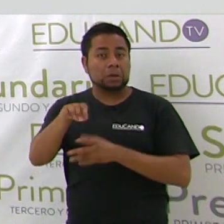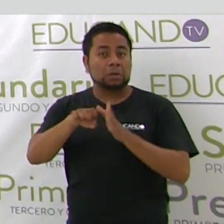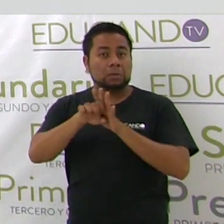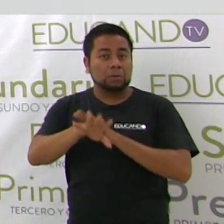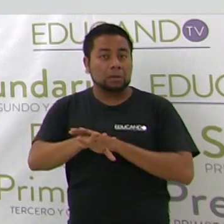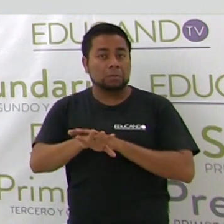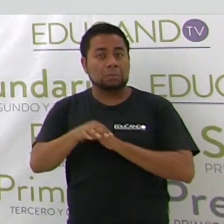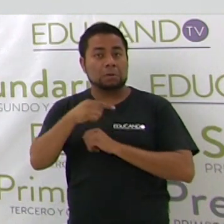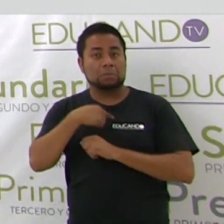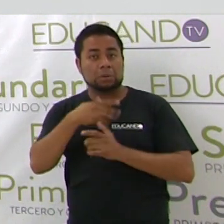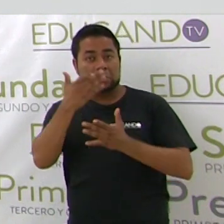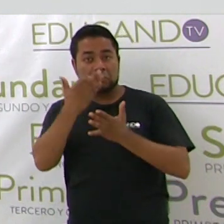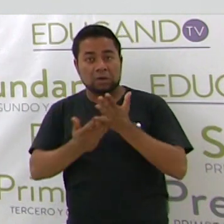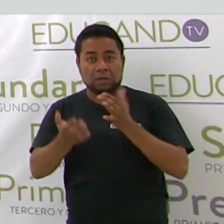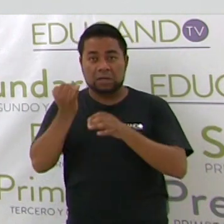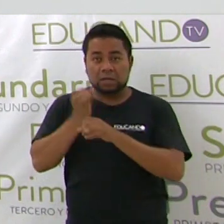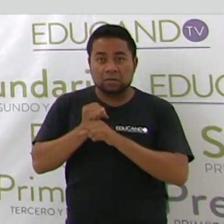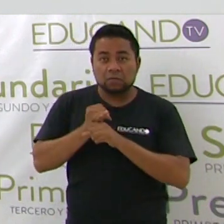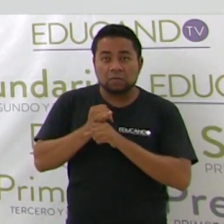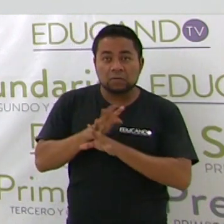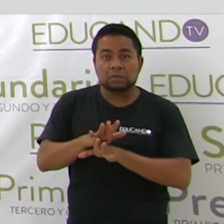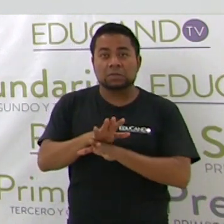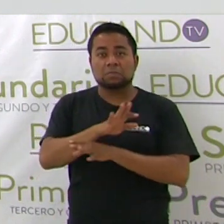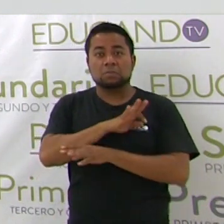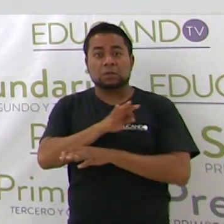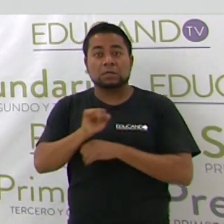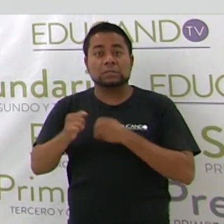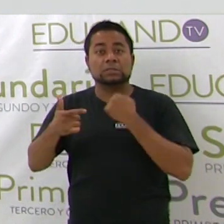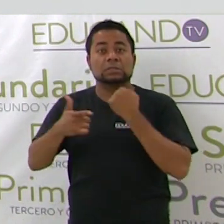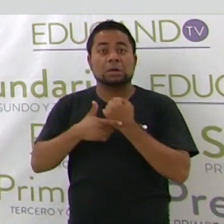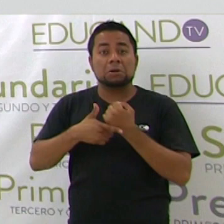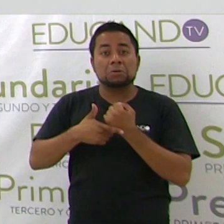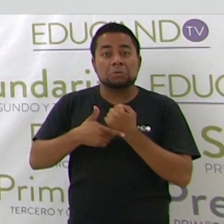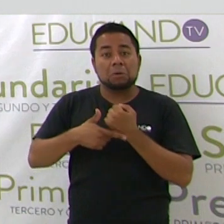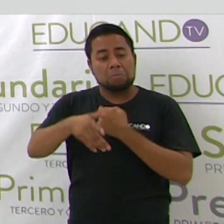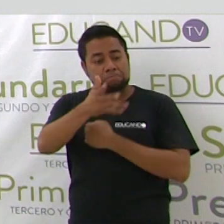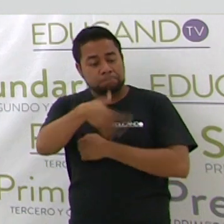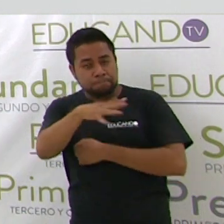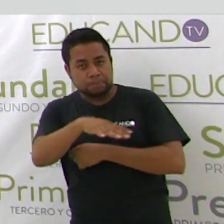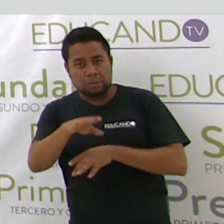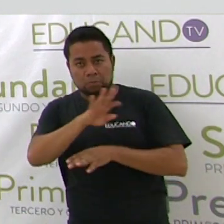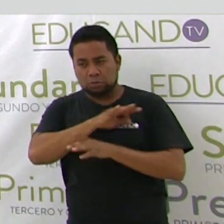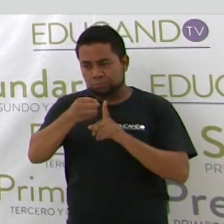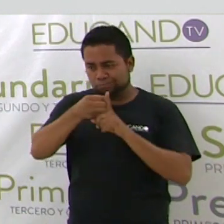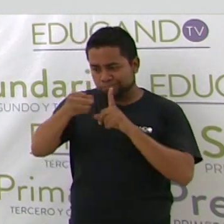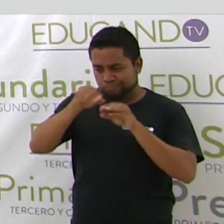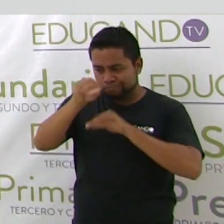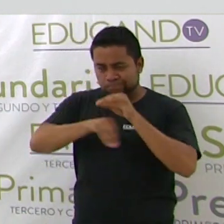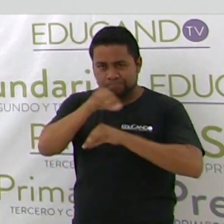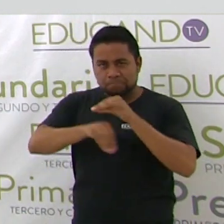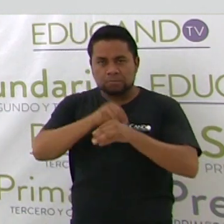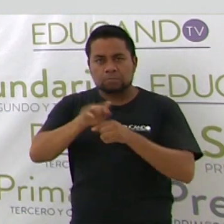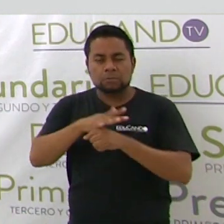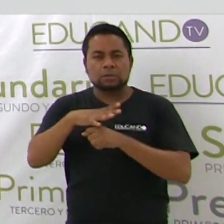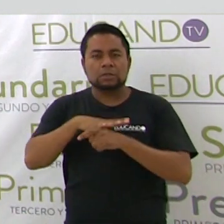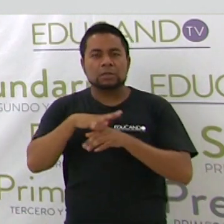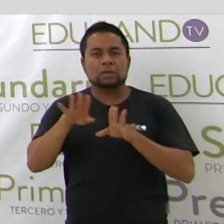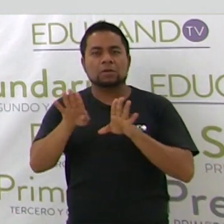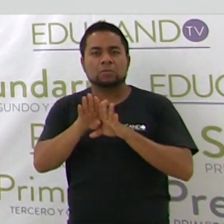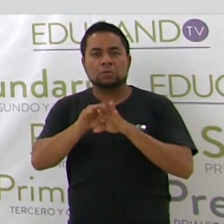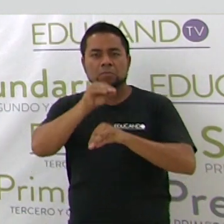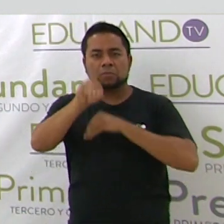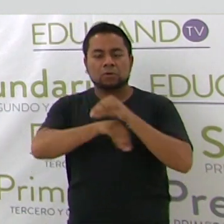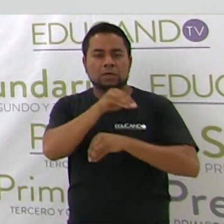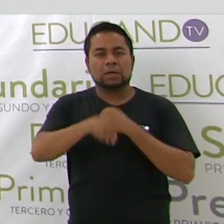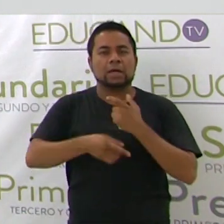hace falta información, podemos buscarla, organizarla, porque va a formar parte